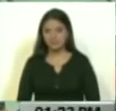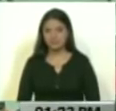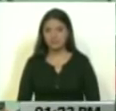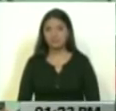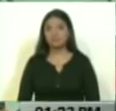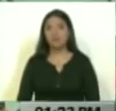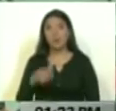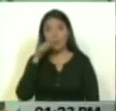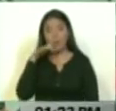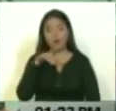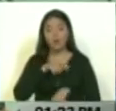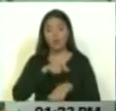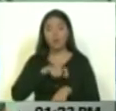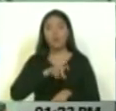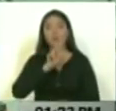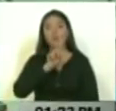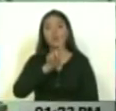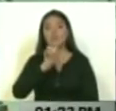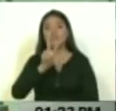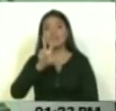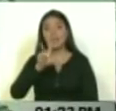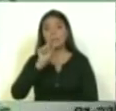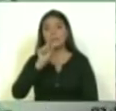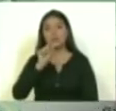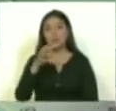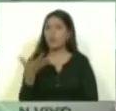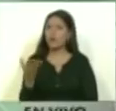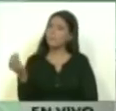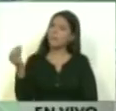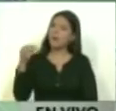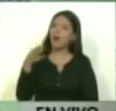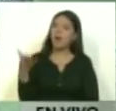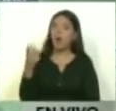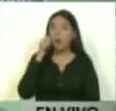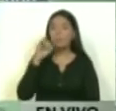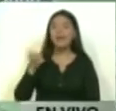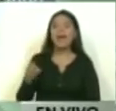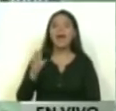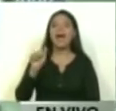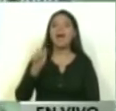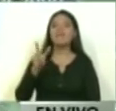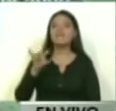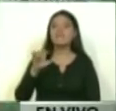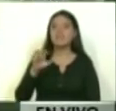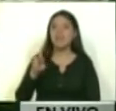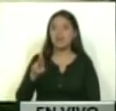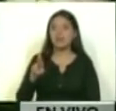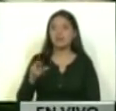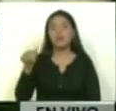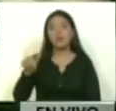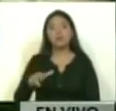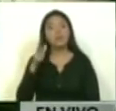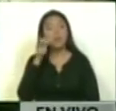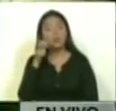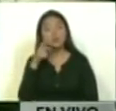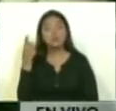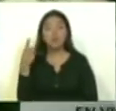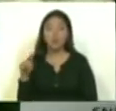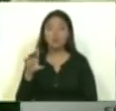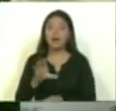Son las 1 y 23 minutos. ¿Qué más nos tiene Javier Key? Bueno, sí, señor presidente, estamos escuchando hace poco una